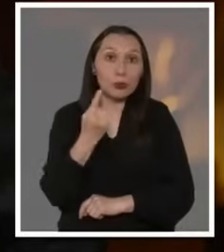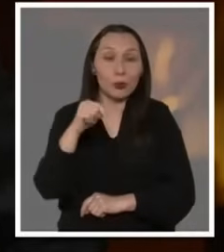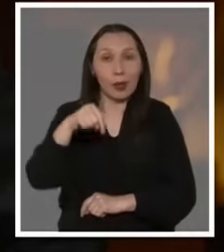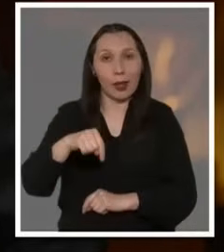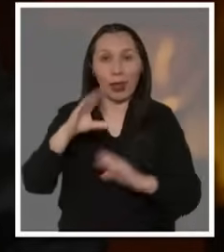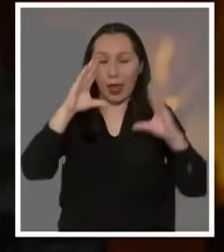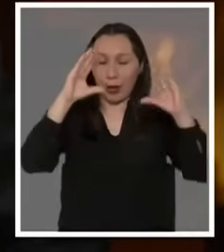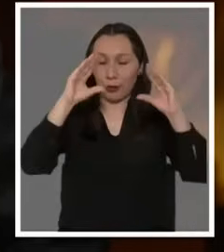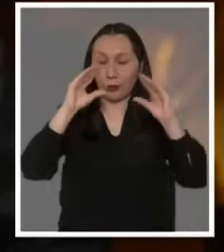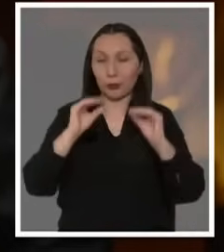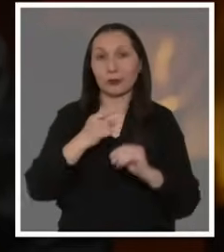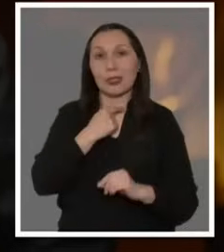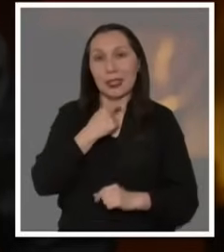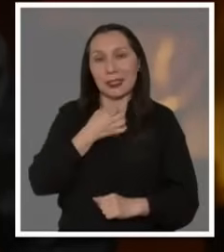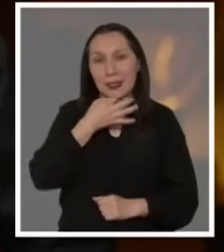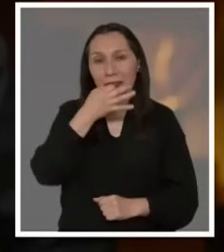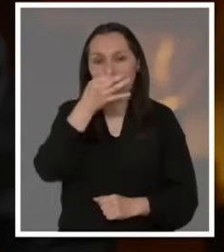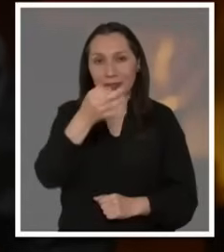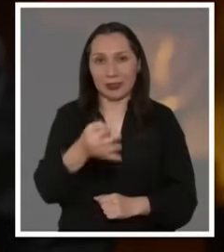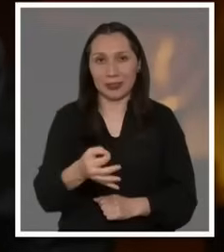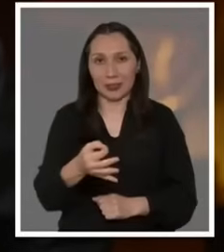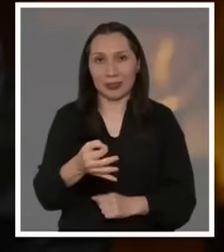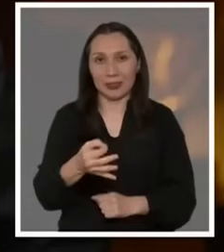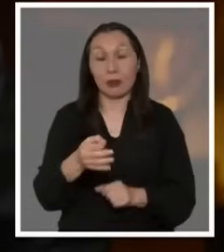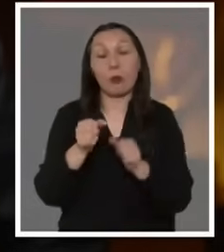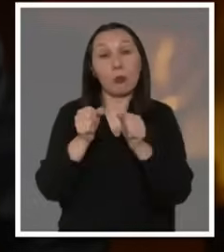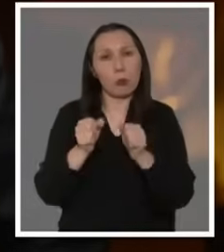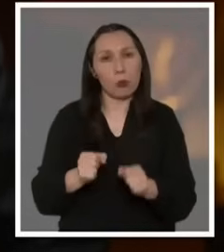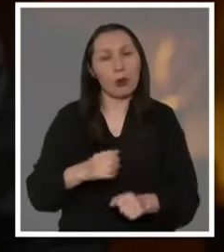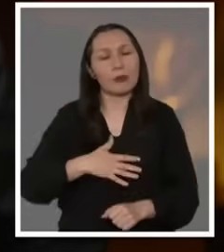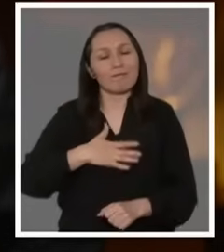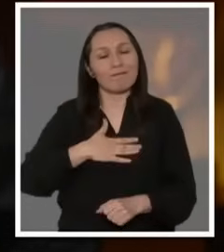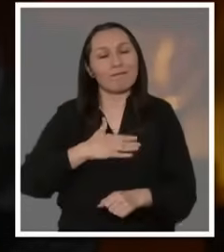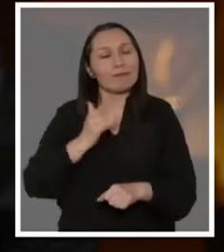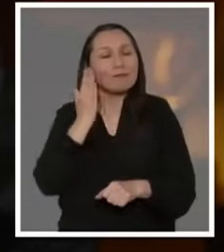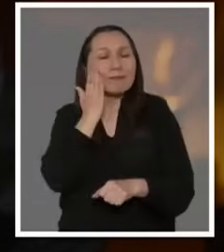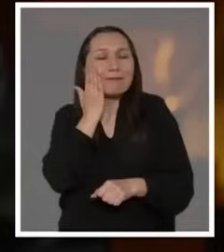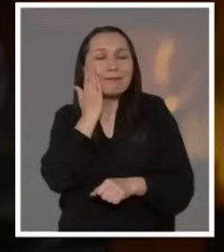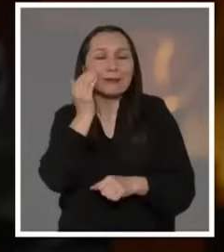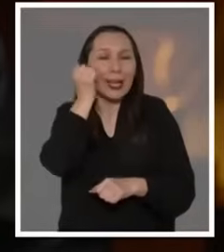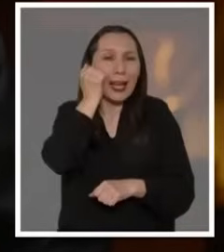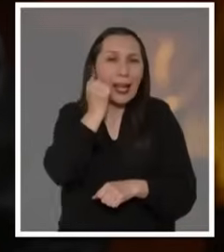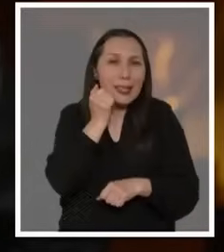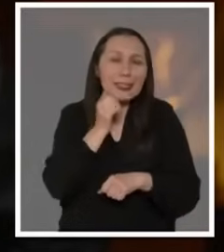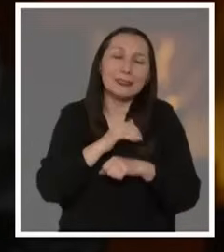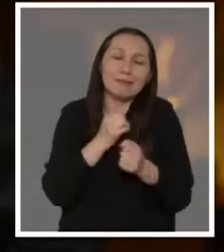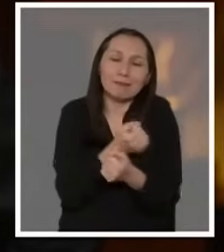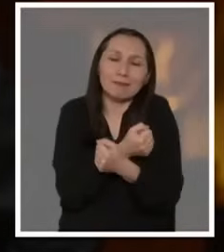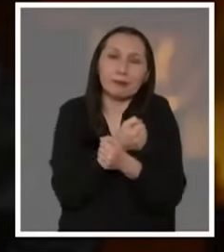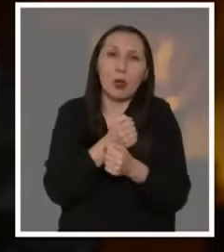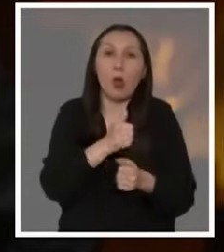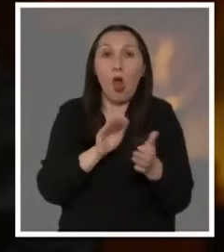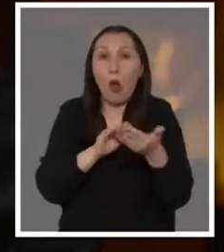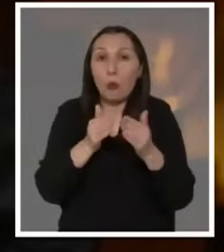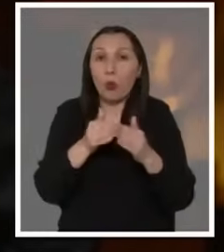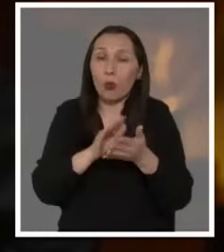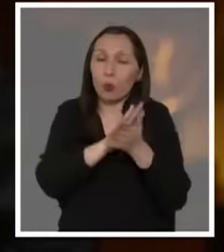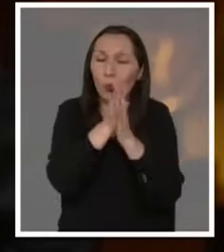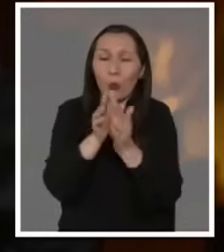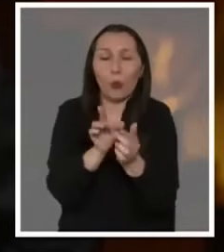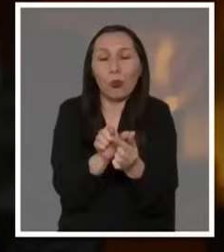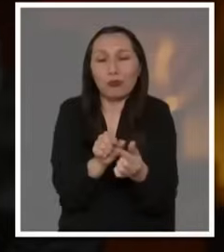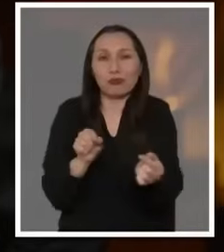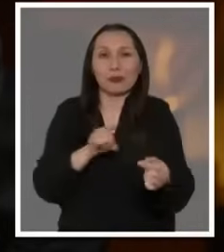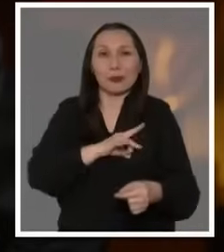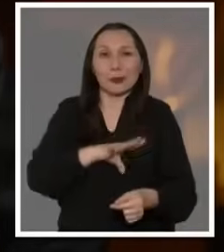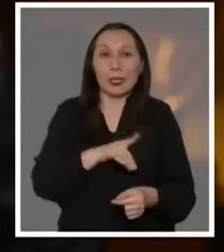noche. Quisiera decirles que pueden sentir el calor y el cariño de una comunidad entera de Chile, que